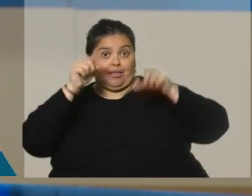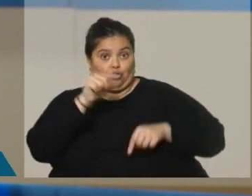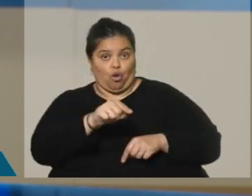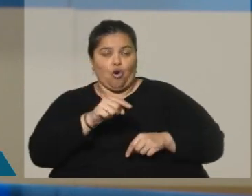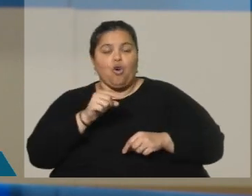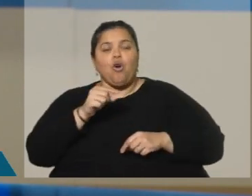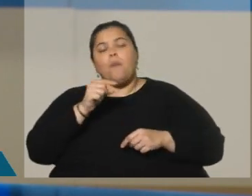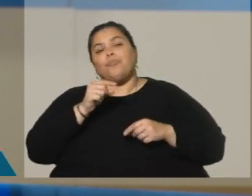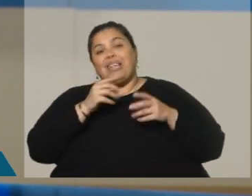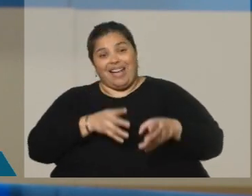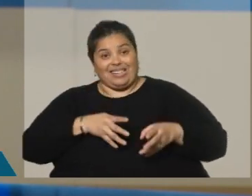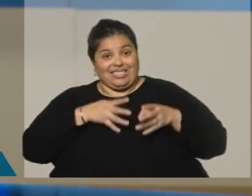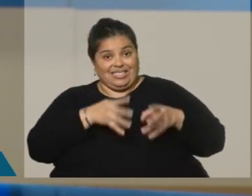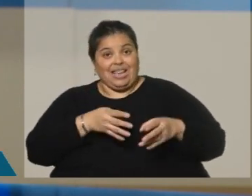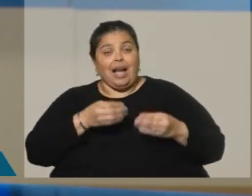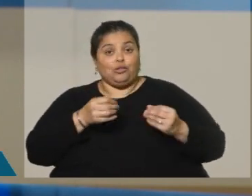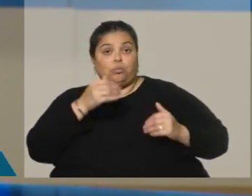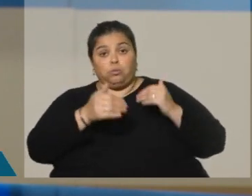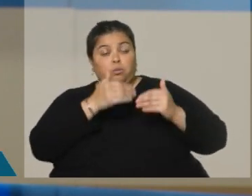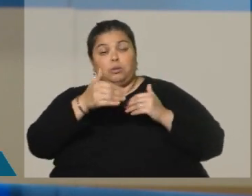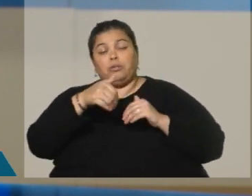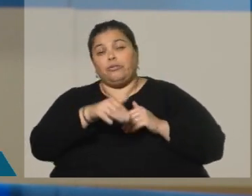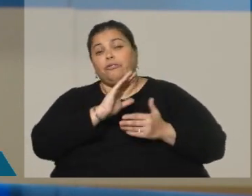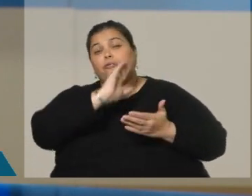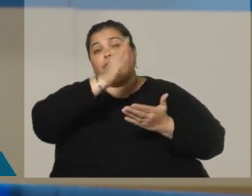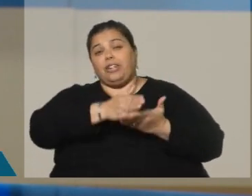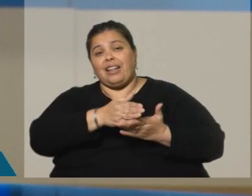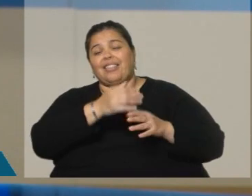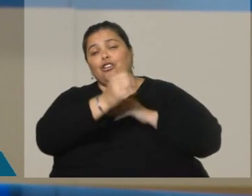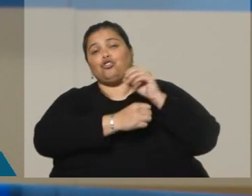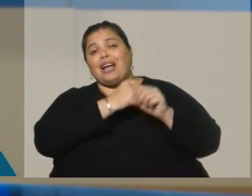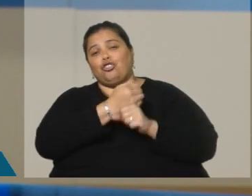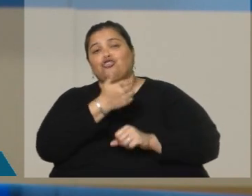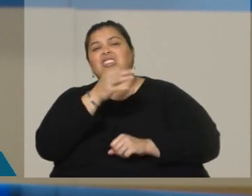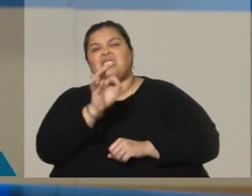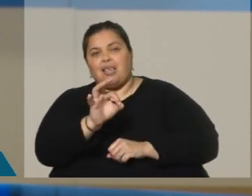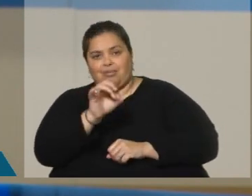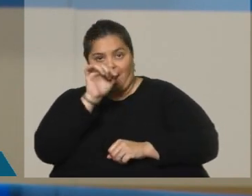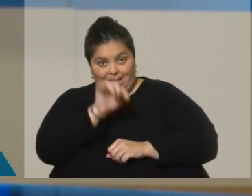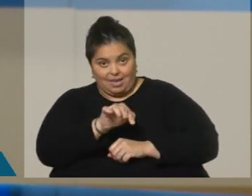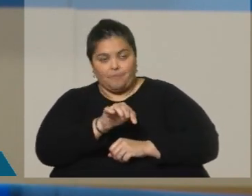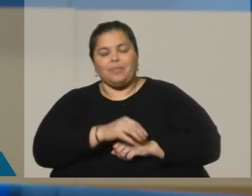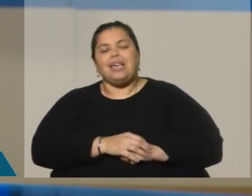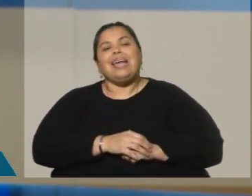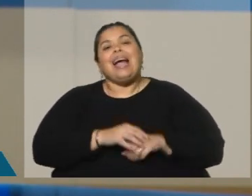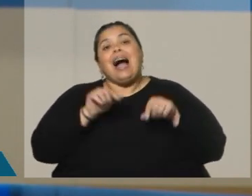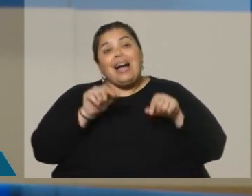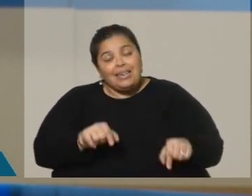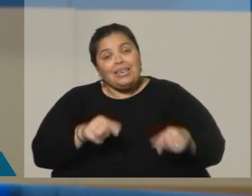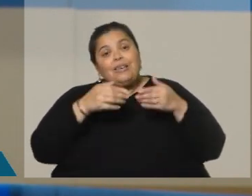se produce avanzado los años 60 y hacia fines de los años 60 y eso fue de alguna manera